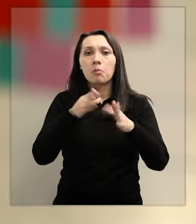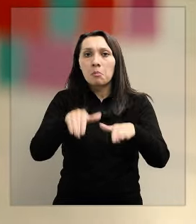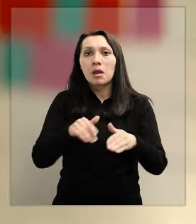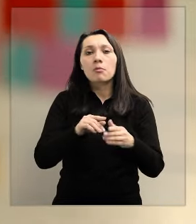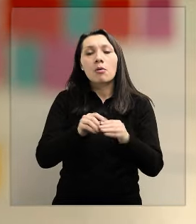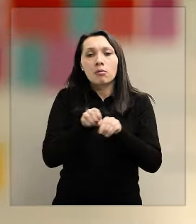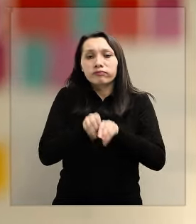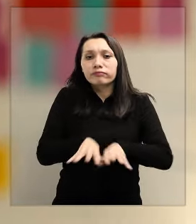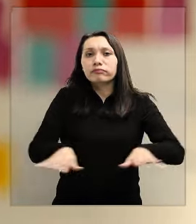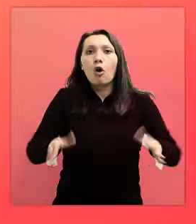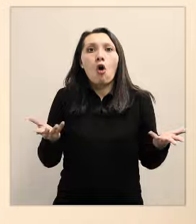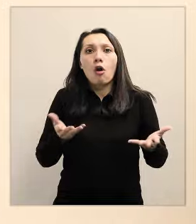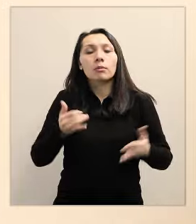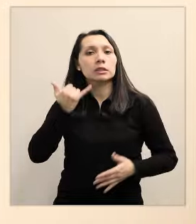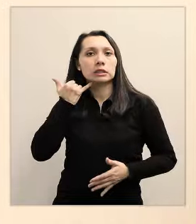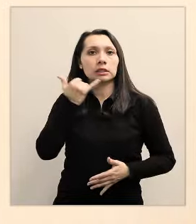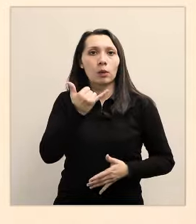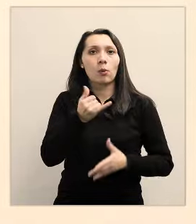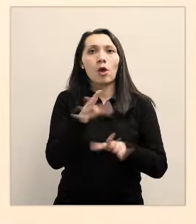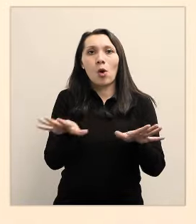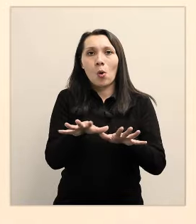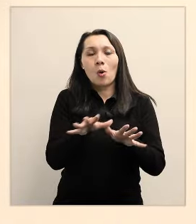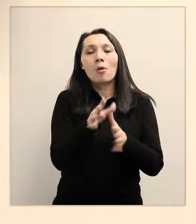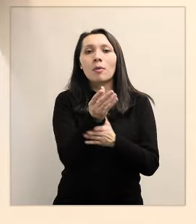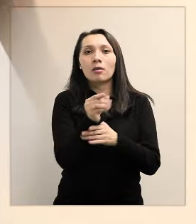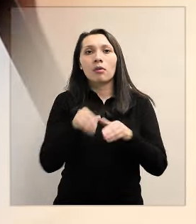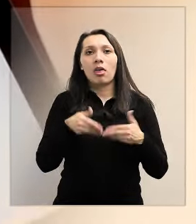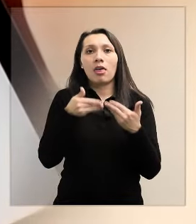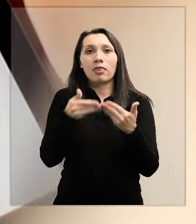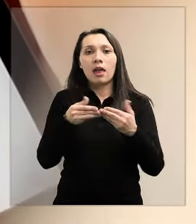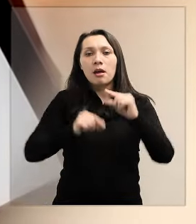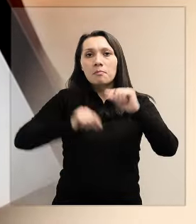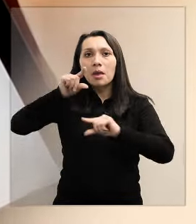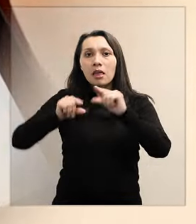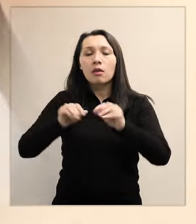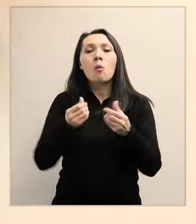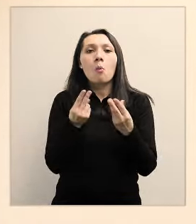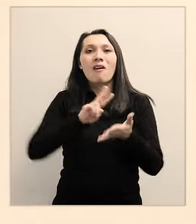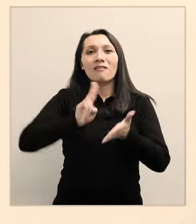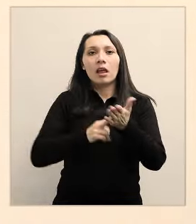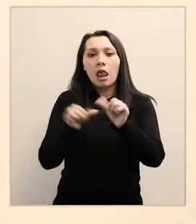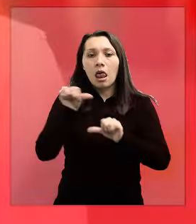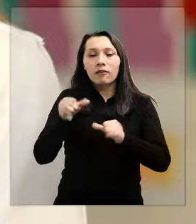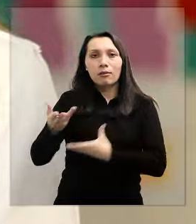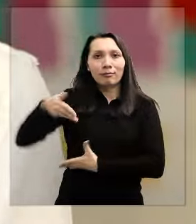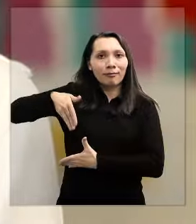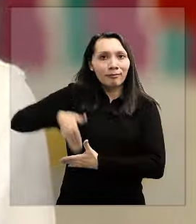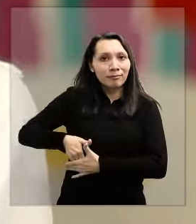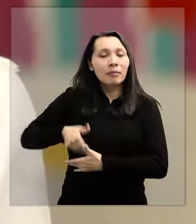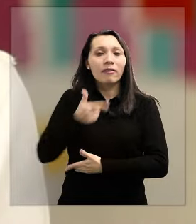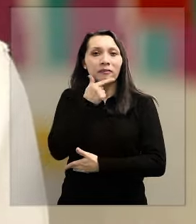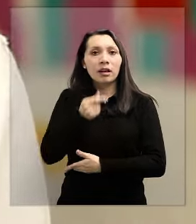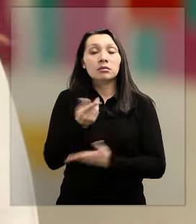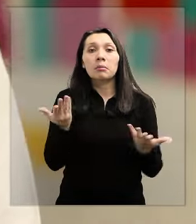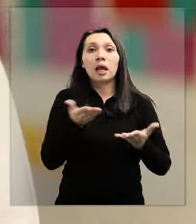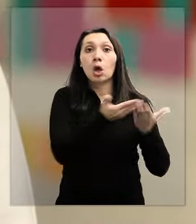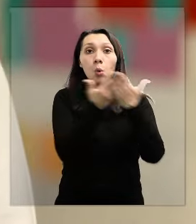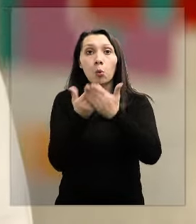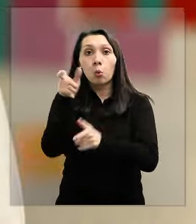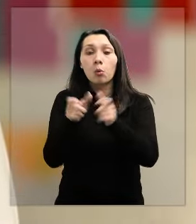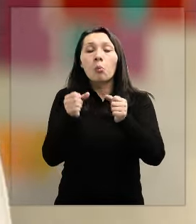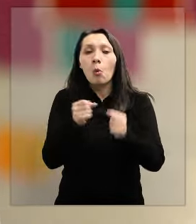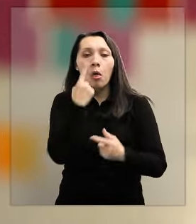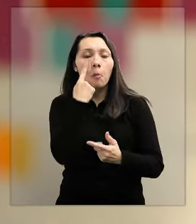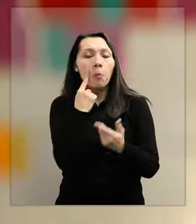vehículo masivo que es el celular. Le damos un instrumento de medición, un verdadero laboratorio de bolsillo, para que los estudiantes puedan